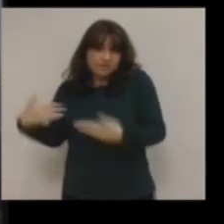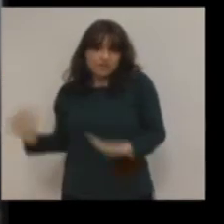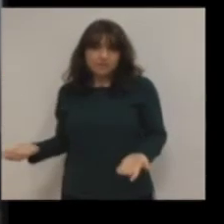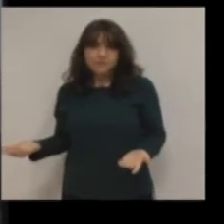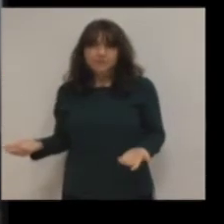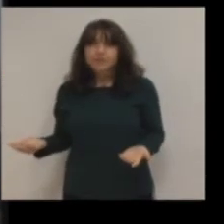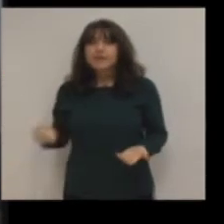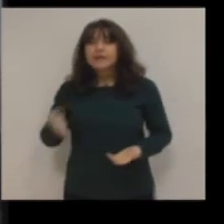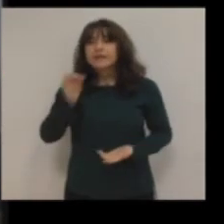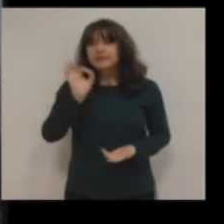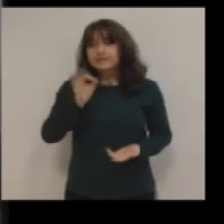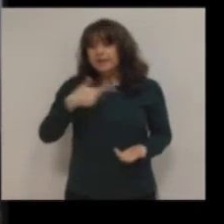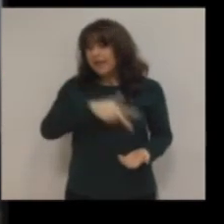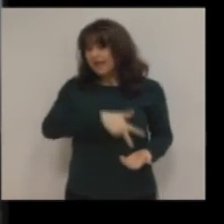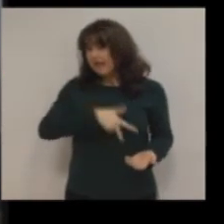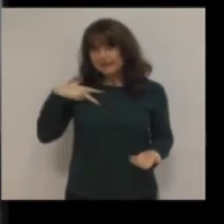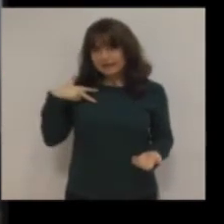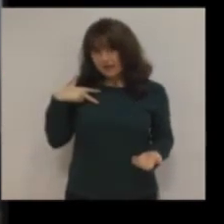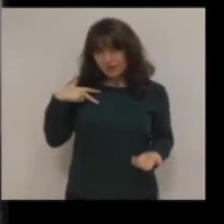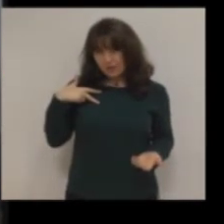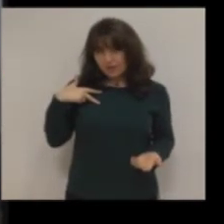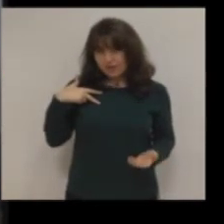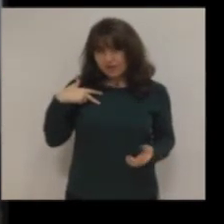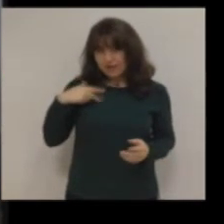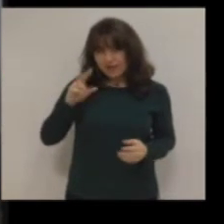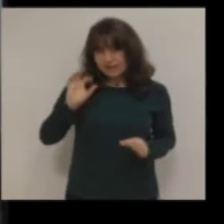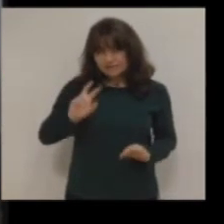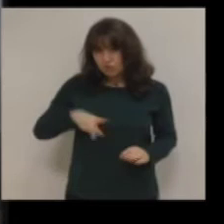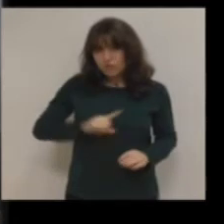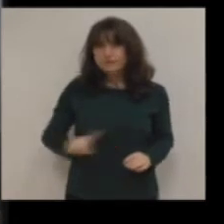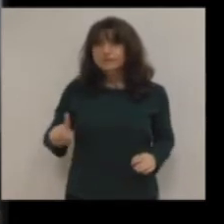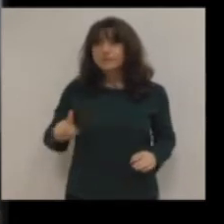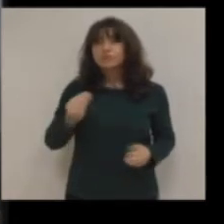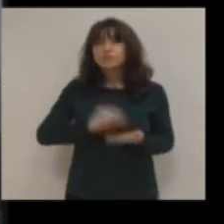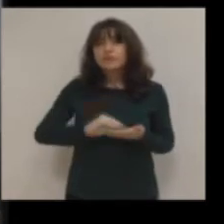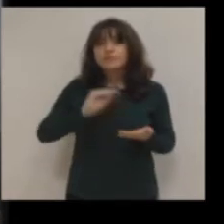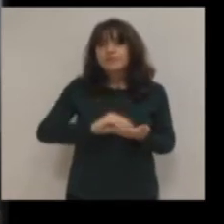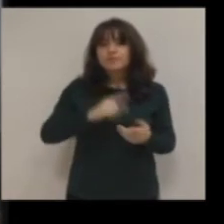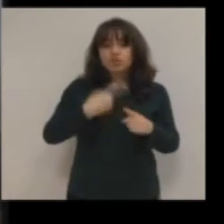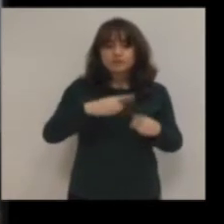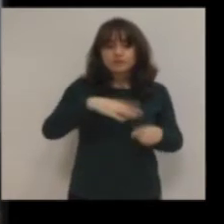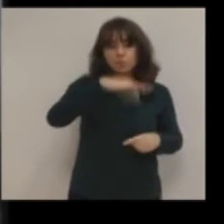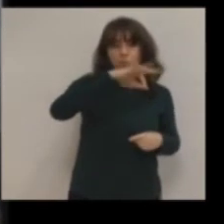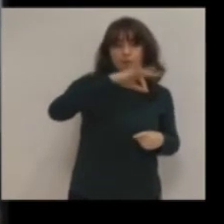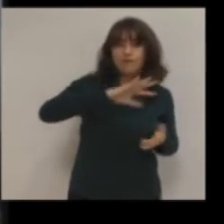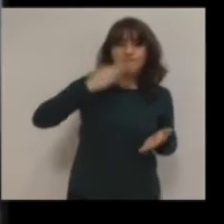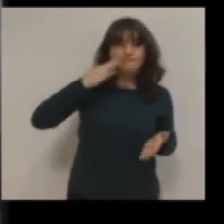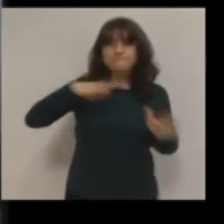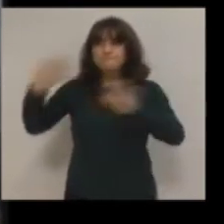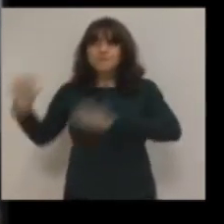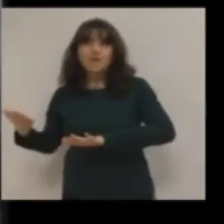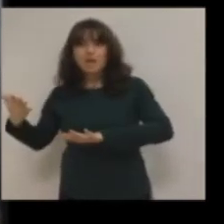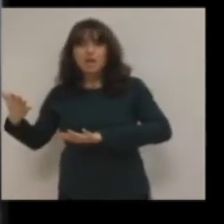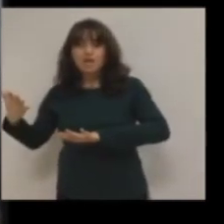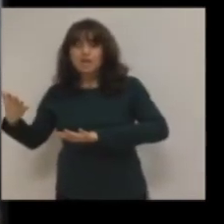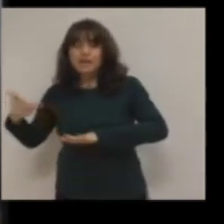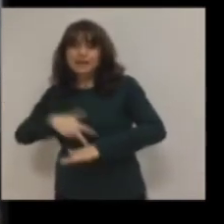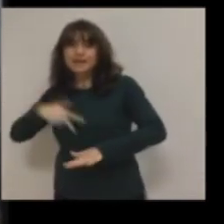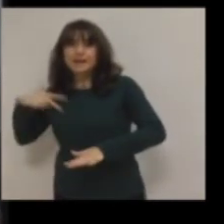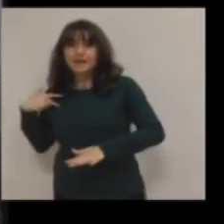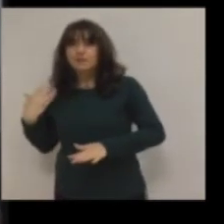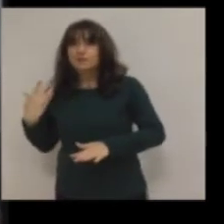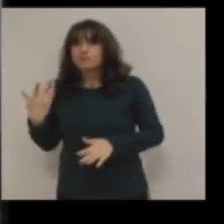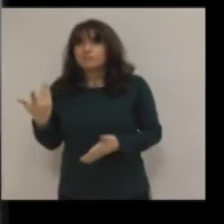que lo general no es así y que hay muchas veces que lo singular lo convertimos en general. O sea, los casos singulares donde se